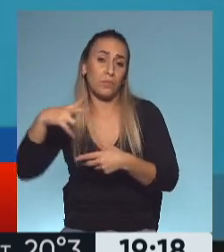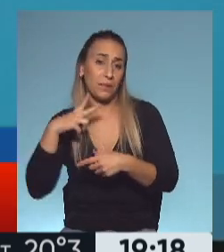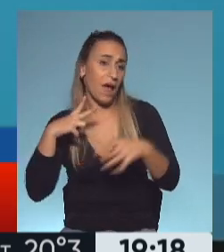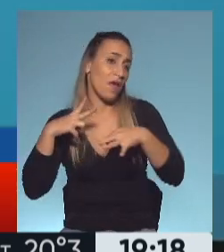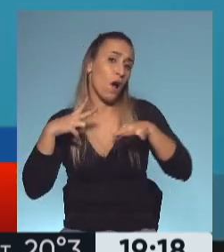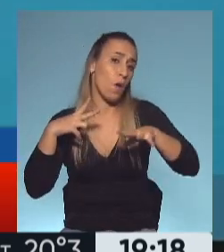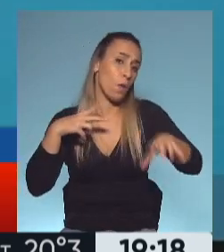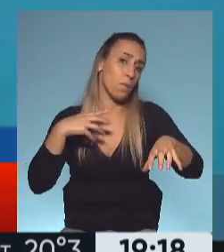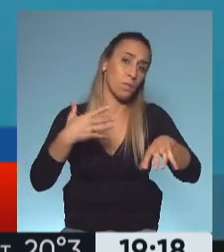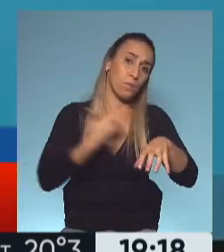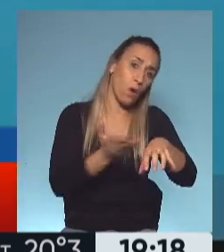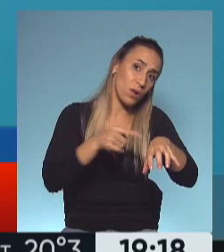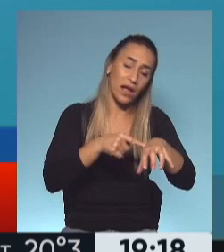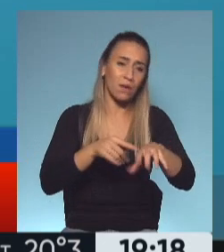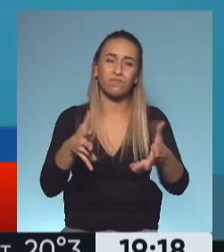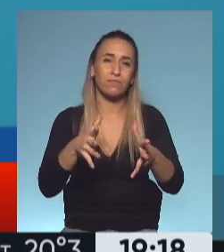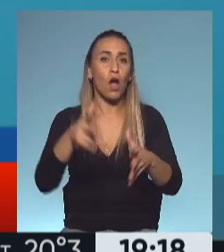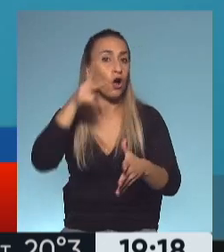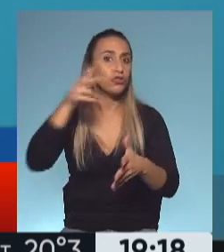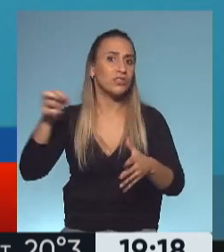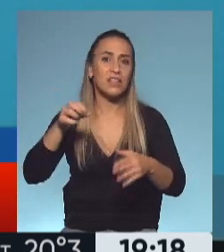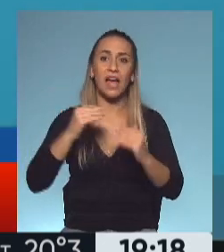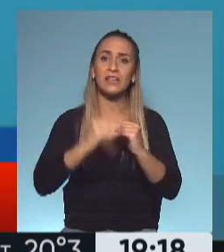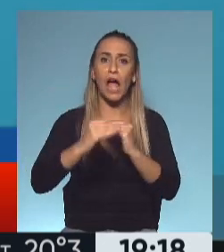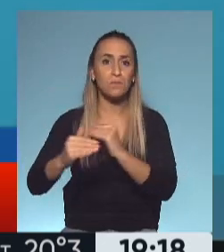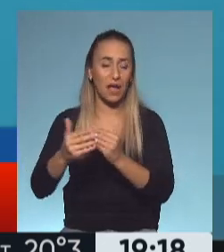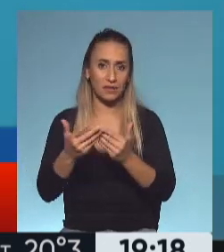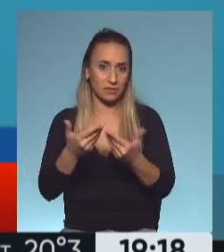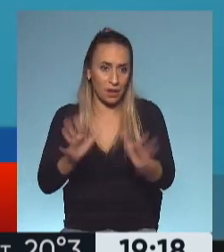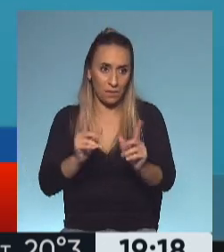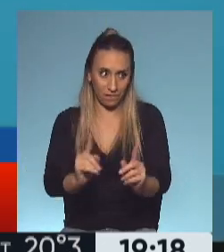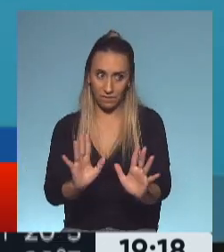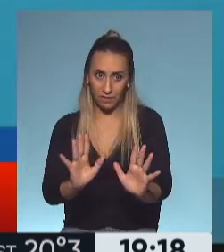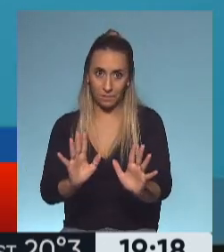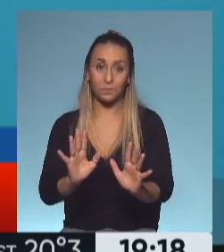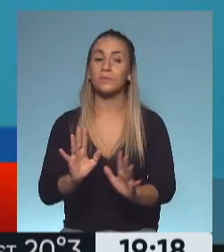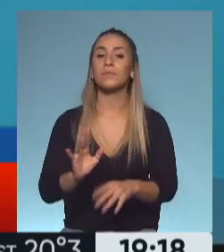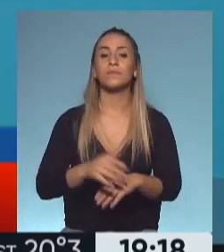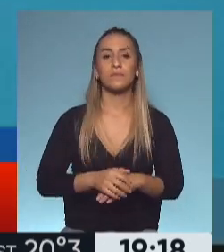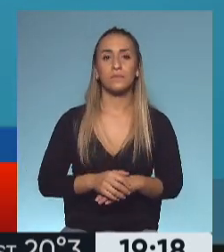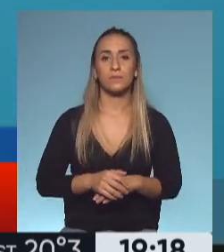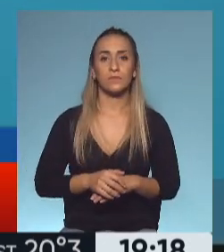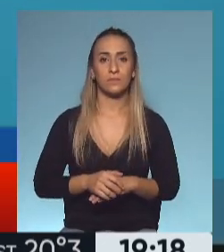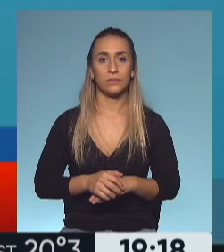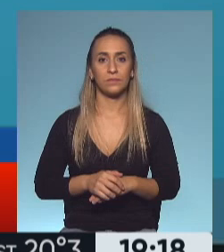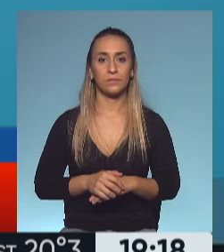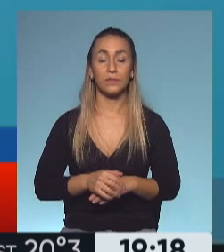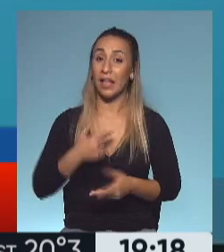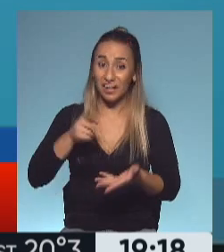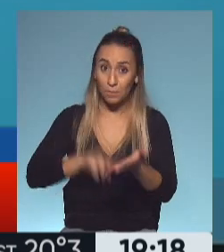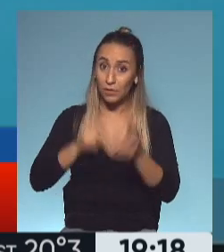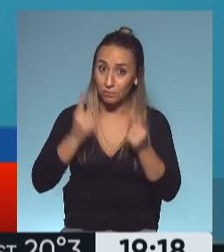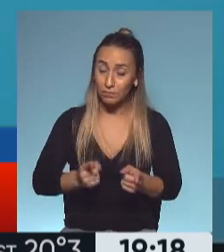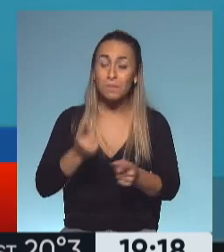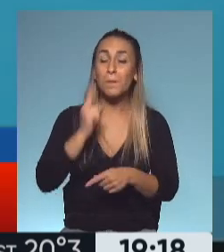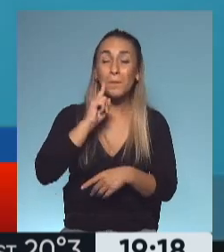en la región del AMBA. Tenemos un 76% de ocupación. Repito,